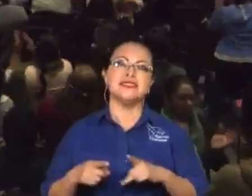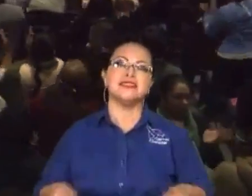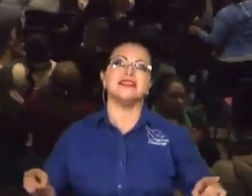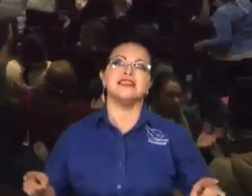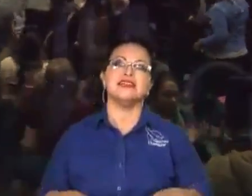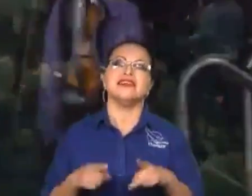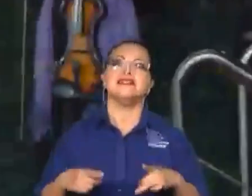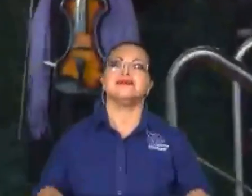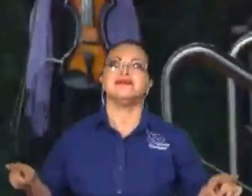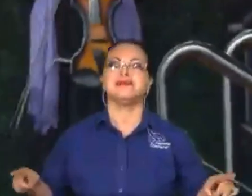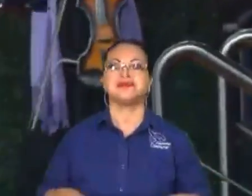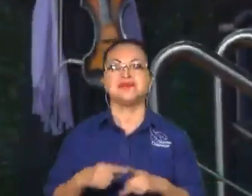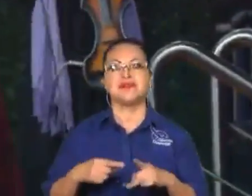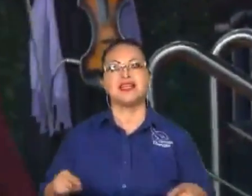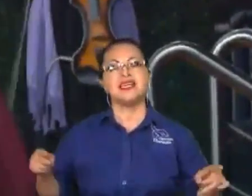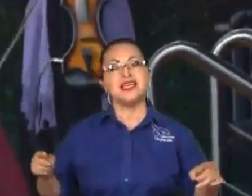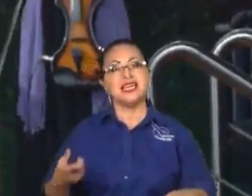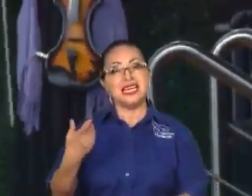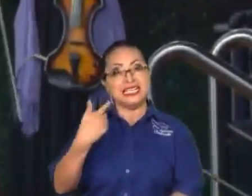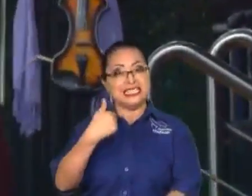Cantamos para Él.